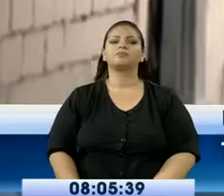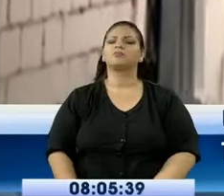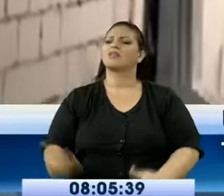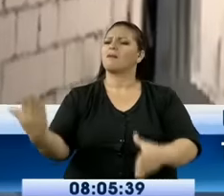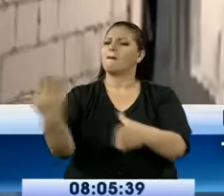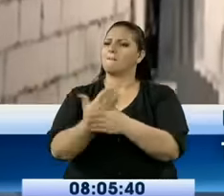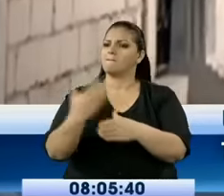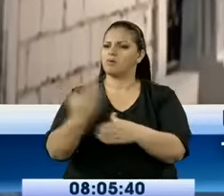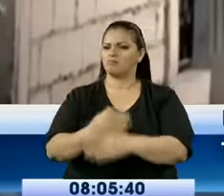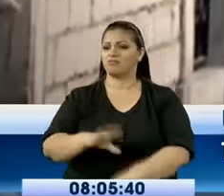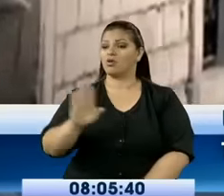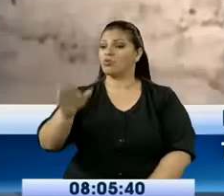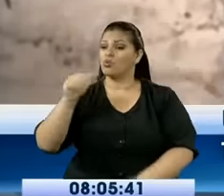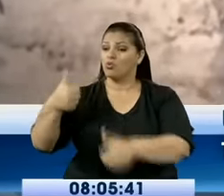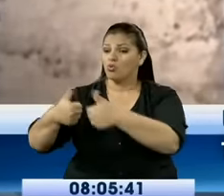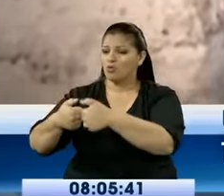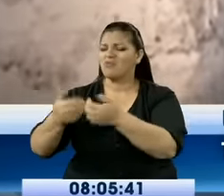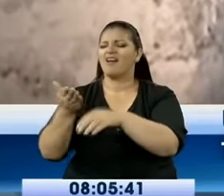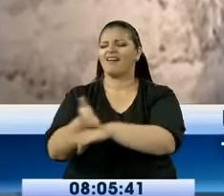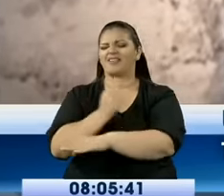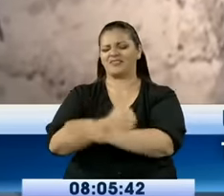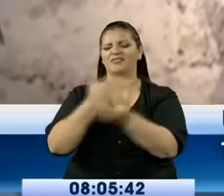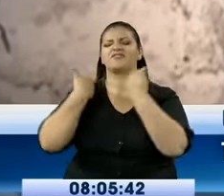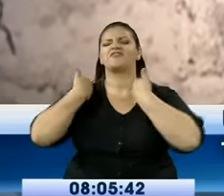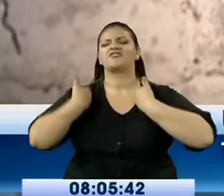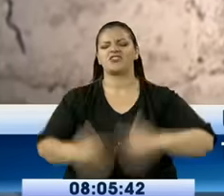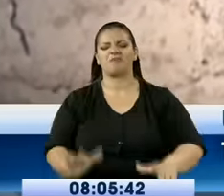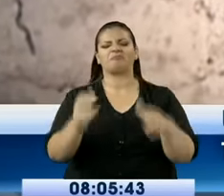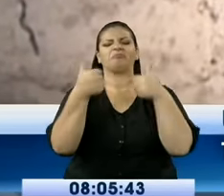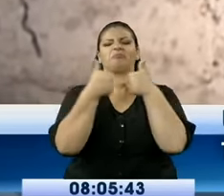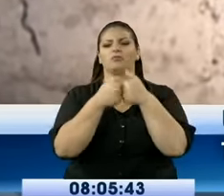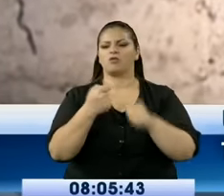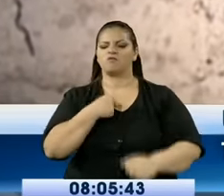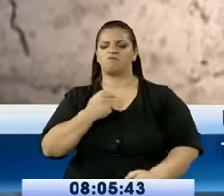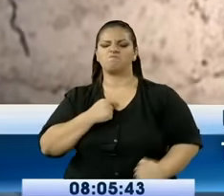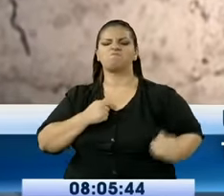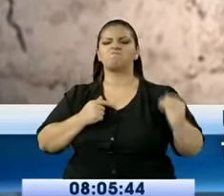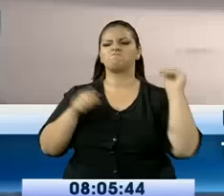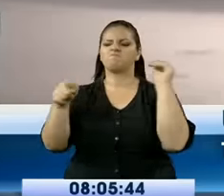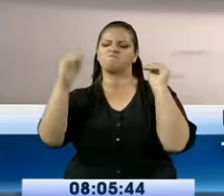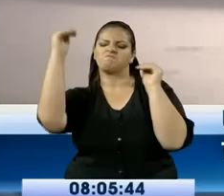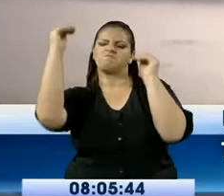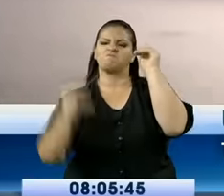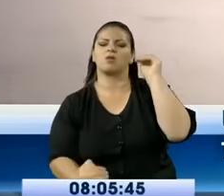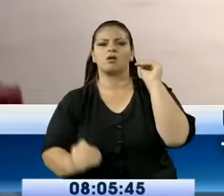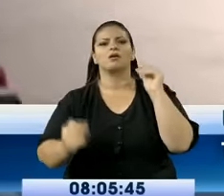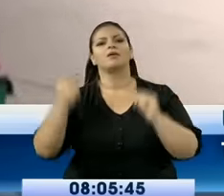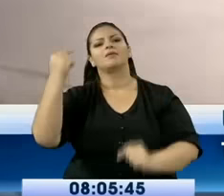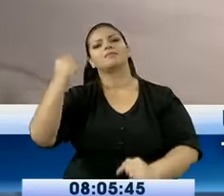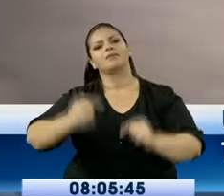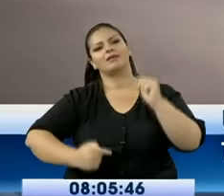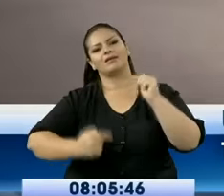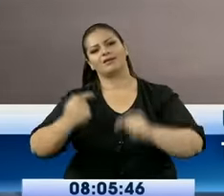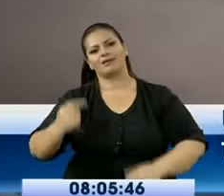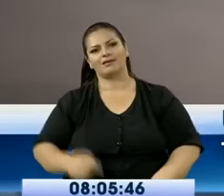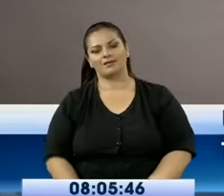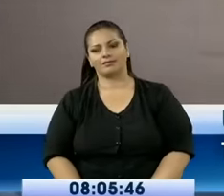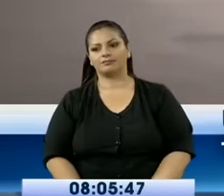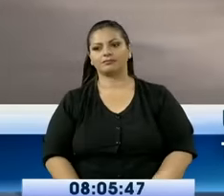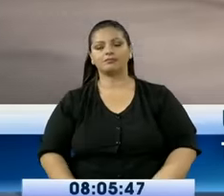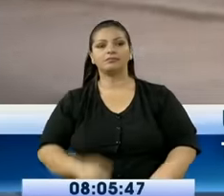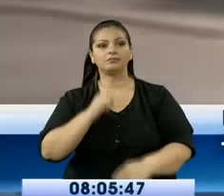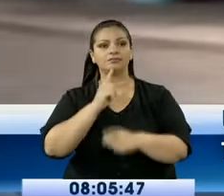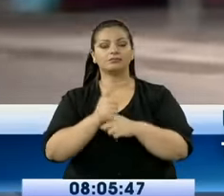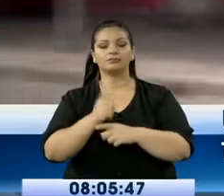yo me vacilo a tu pelado o algo. Yo soy más bravo que tú, yo soy más bravo que los de la 11, que digan ya, ¿sí me entiendes? Moradores del barrio solicitan mayor